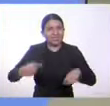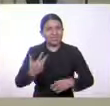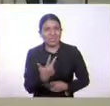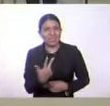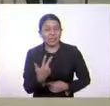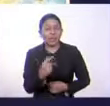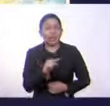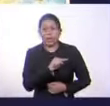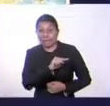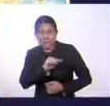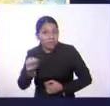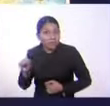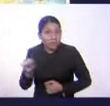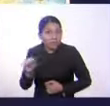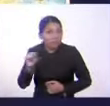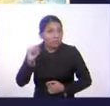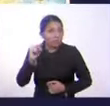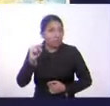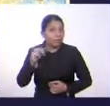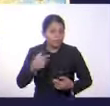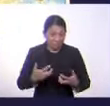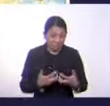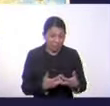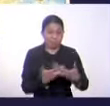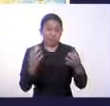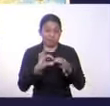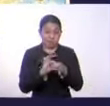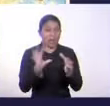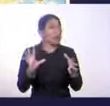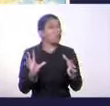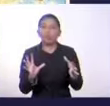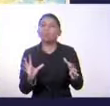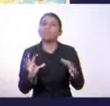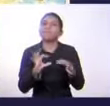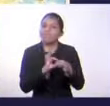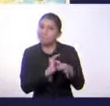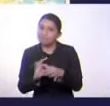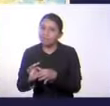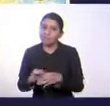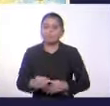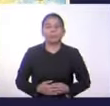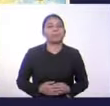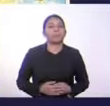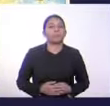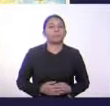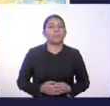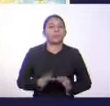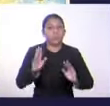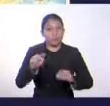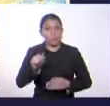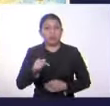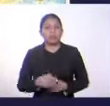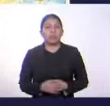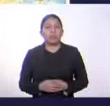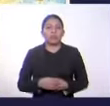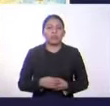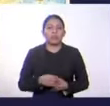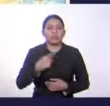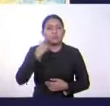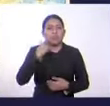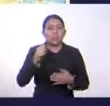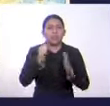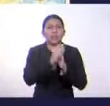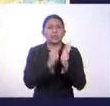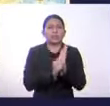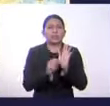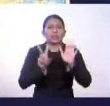derechos políticos están consagrados en el artículo 72 de la Constitución. ¿Y cuáles son? Primero que nada, el 72 te dice el